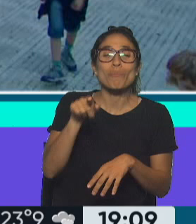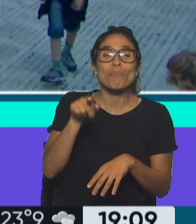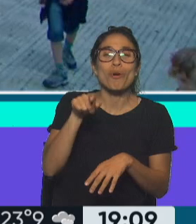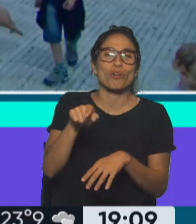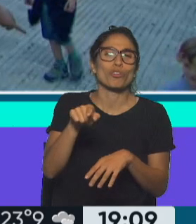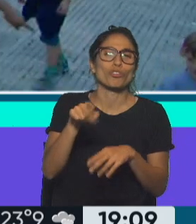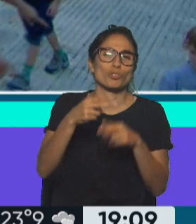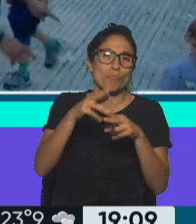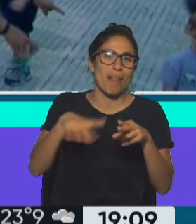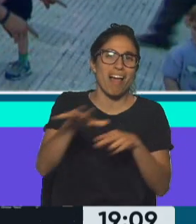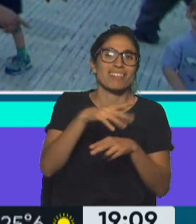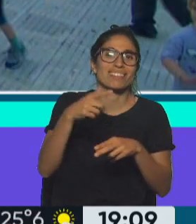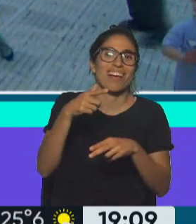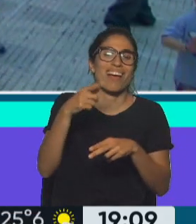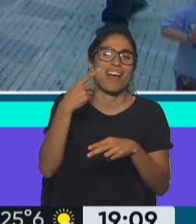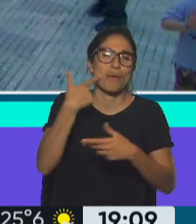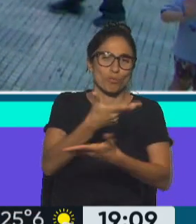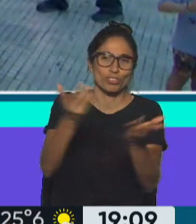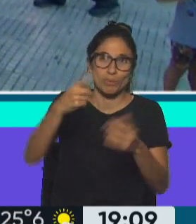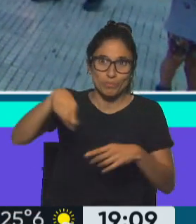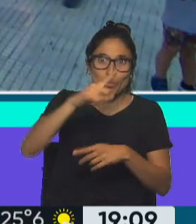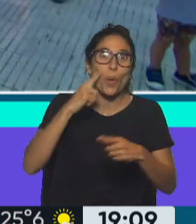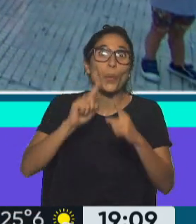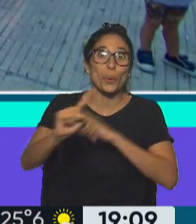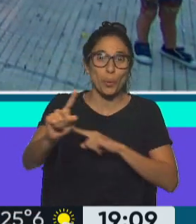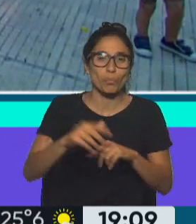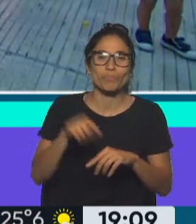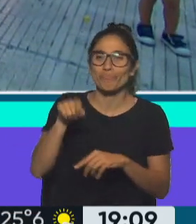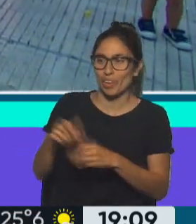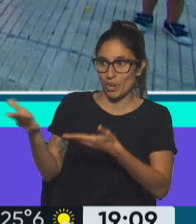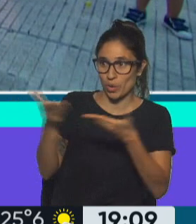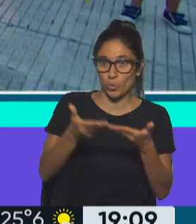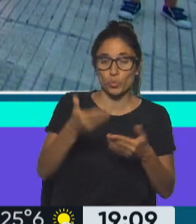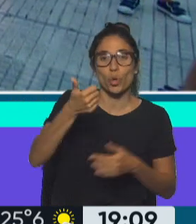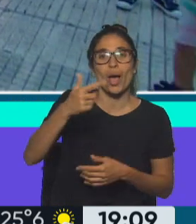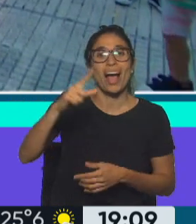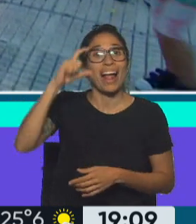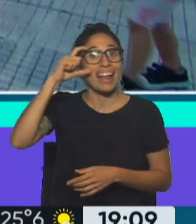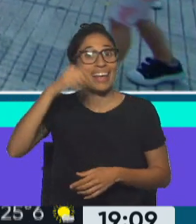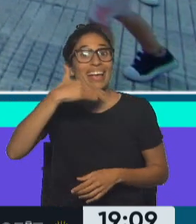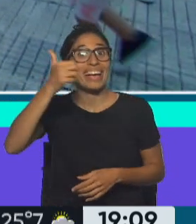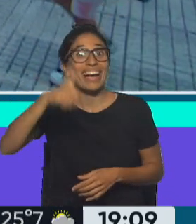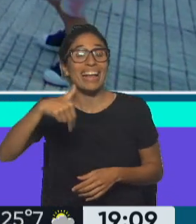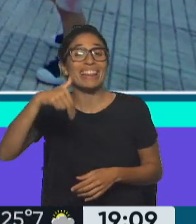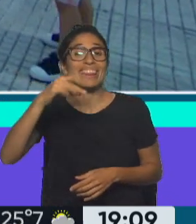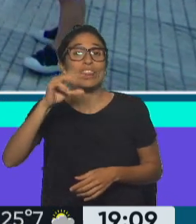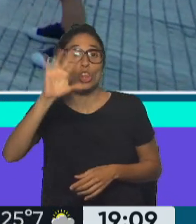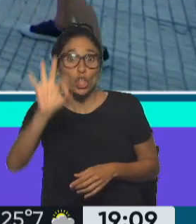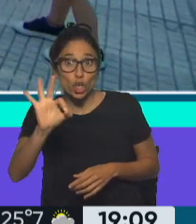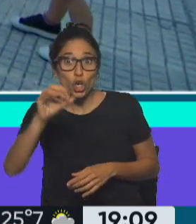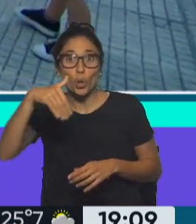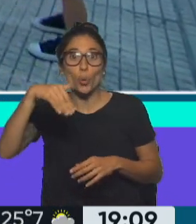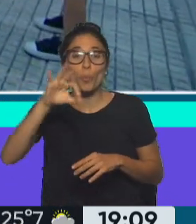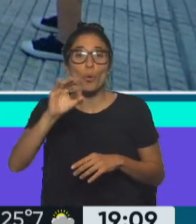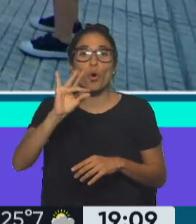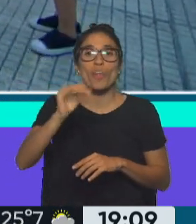Estamos con un invitado, Alejandro Modarelli. Alejandro, muchísimas gracias por acercarte, por acompañarnos. Y voy a lo puntual, porque